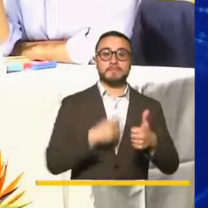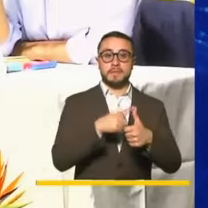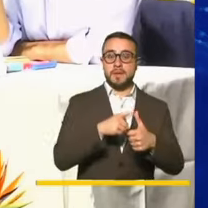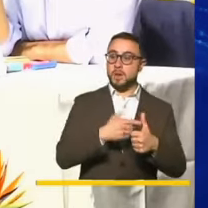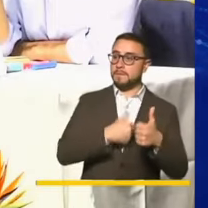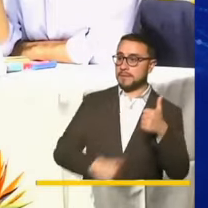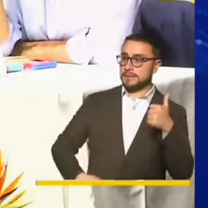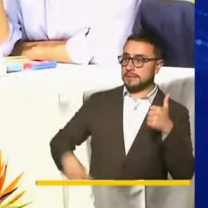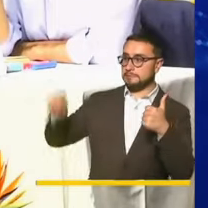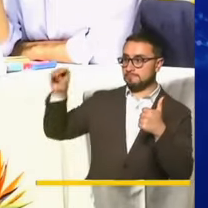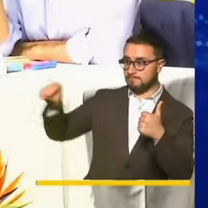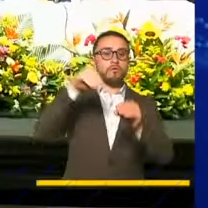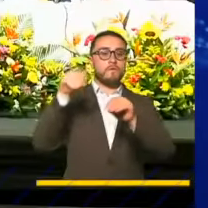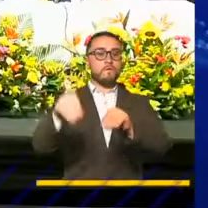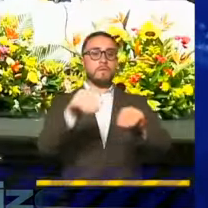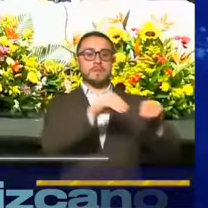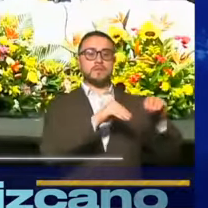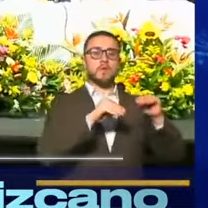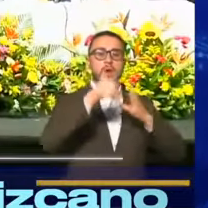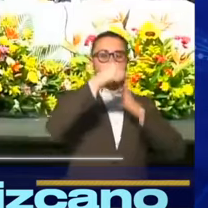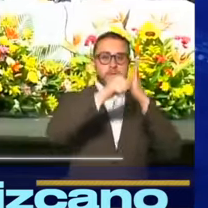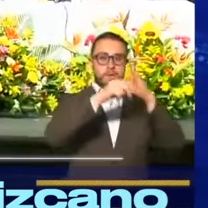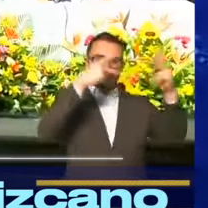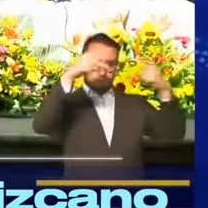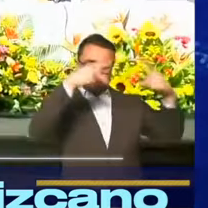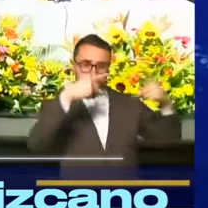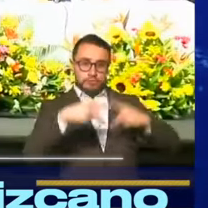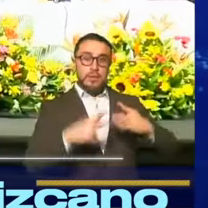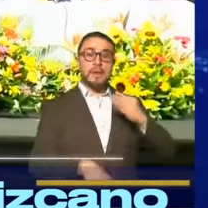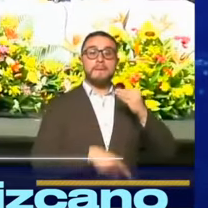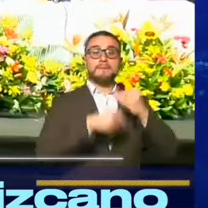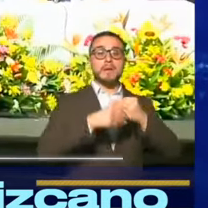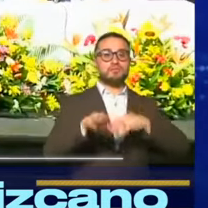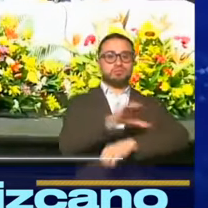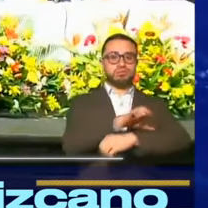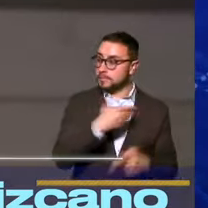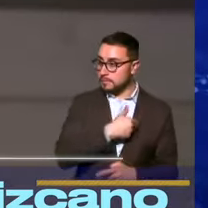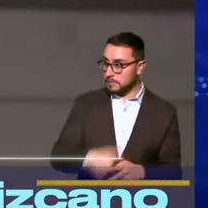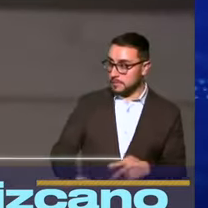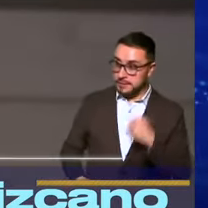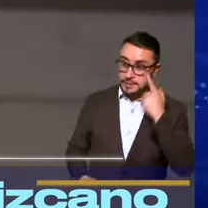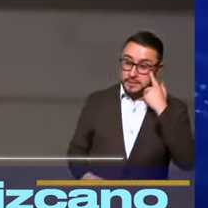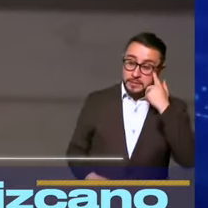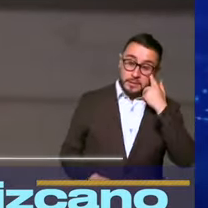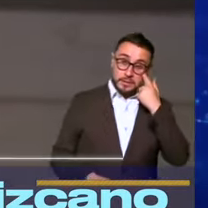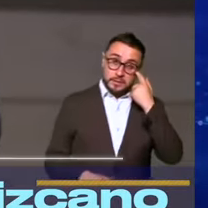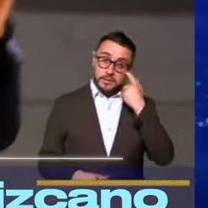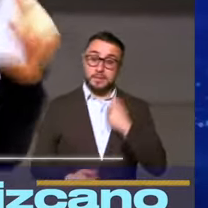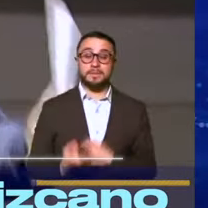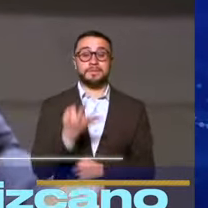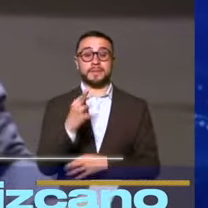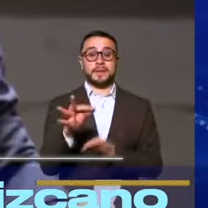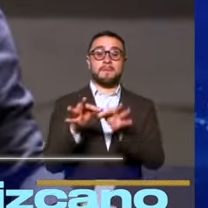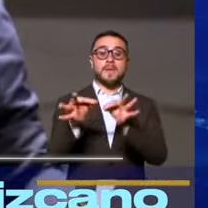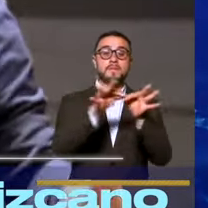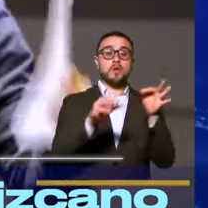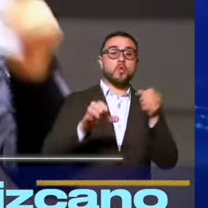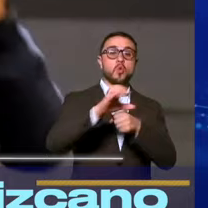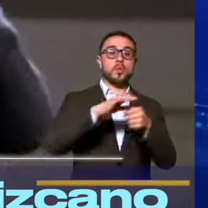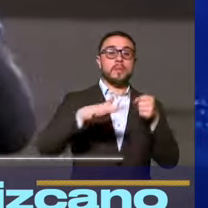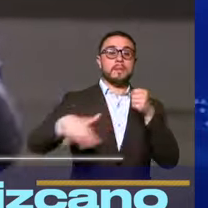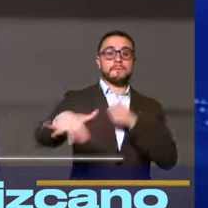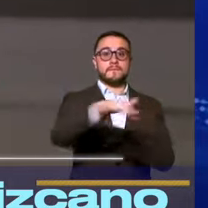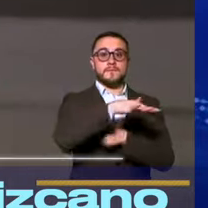de formación en programación y en inteligencia artificial. En tres municipios de Cundinamarca,